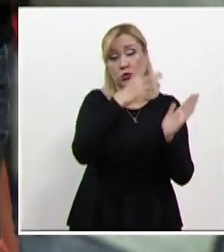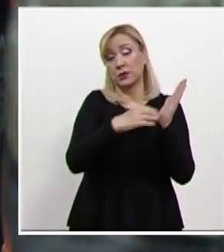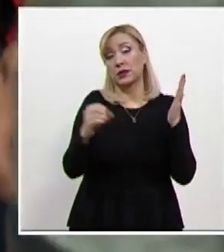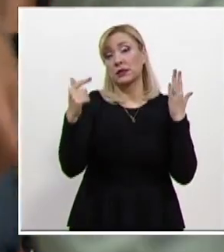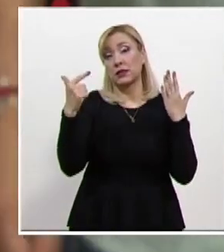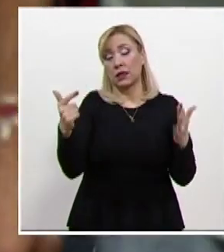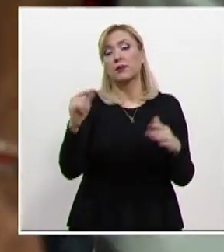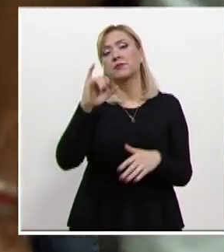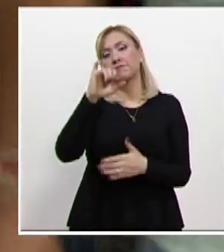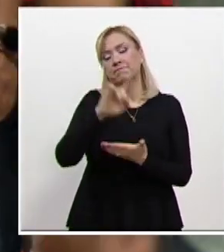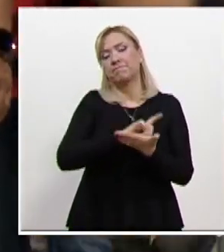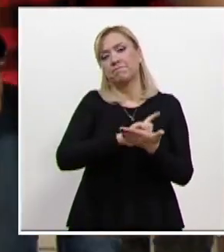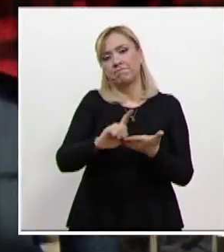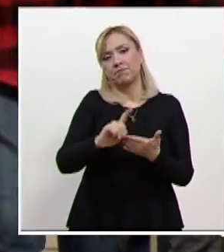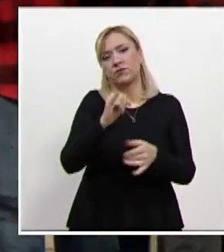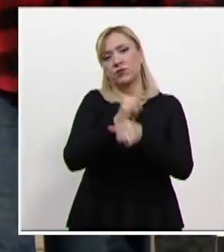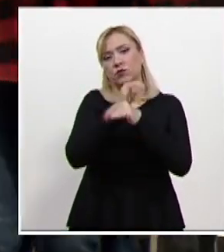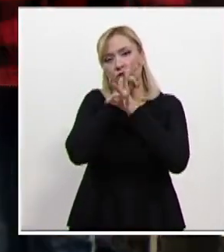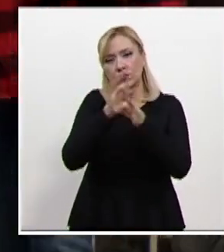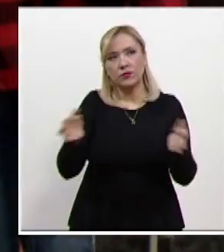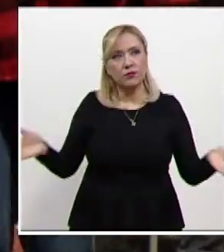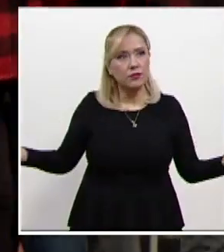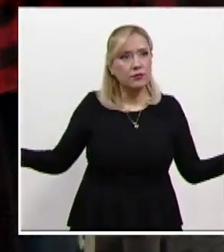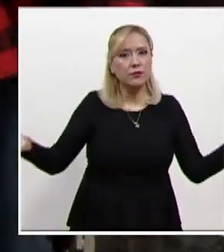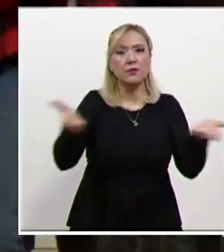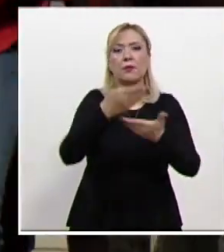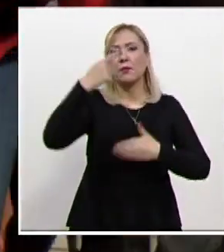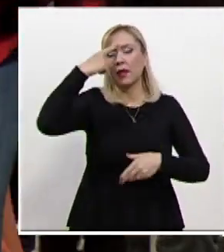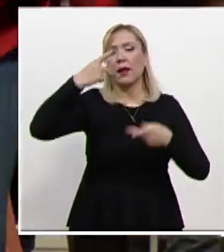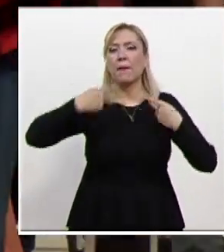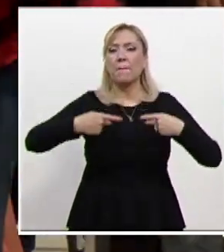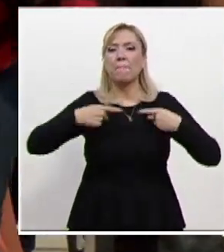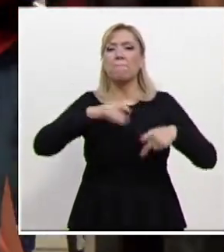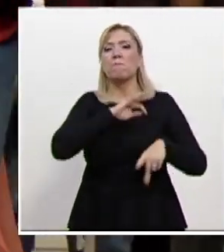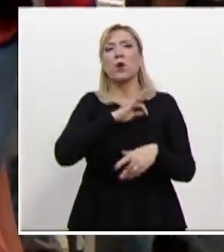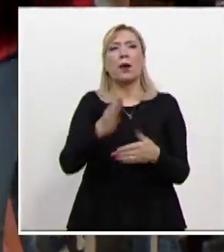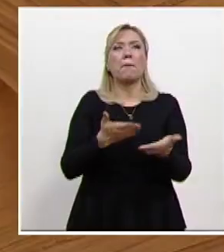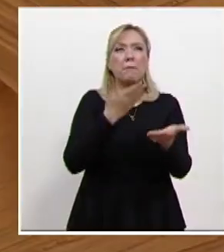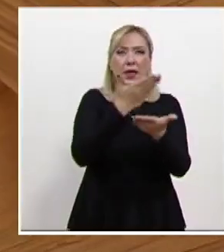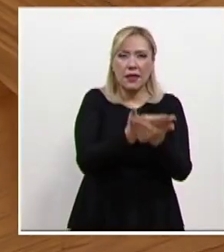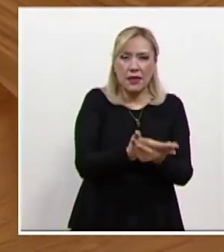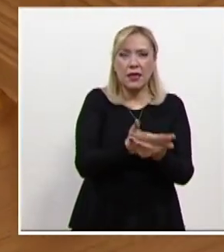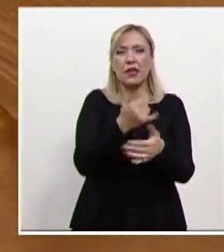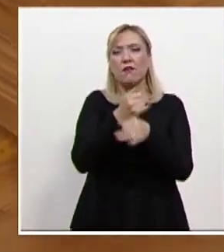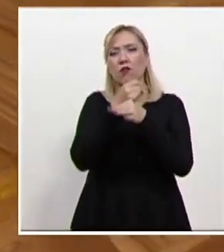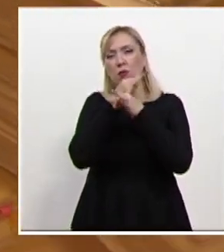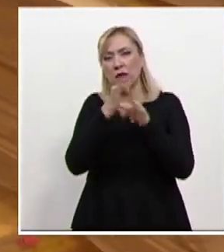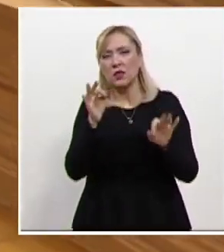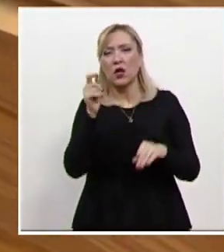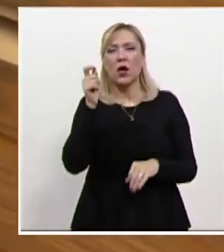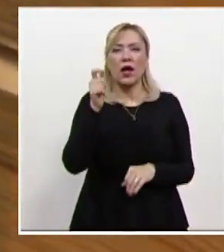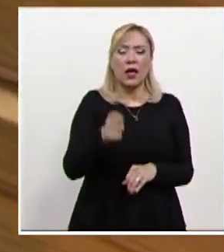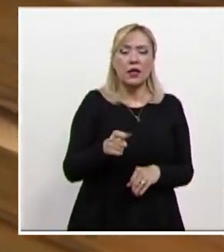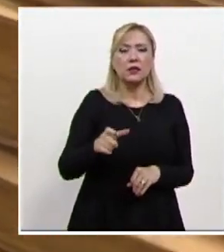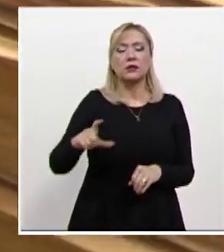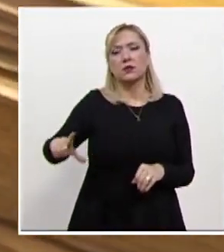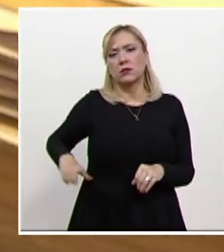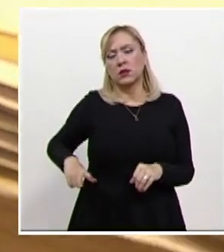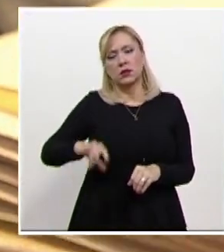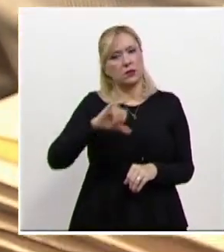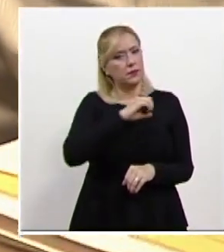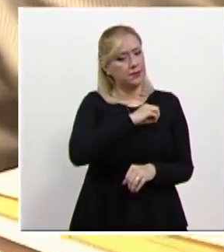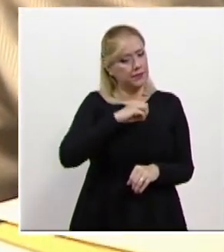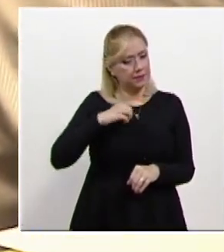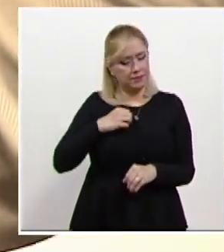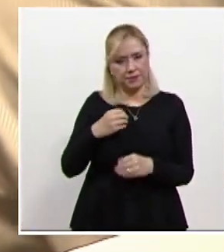el derecho de acceso a la información para que la población pueda solicitar cualquier tipo de información al Estado y la obligación de éste